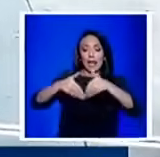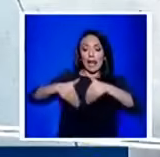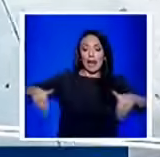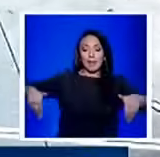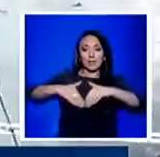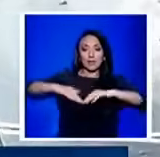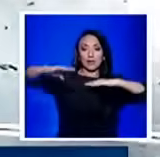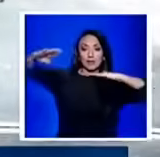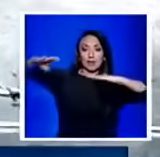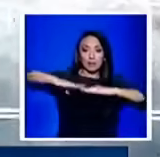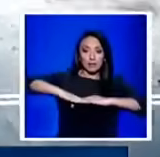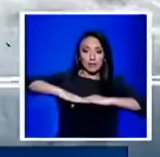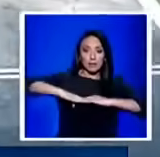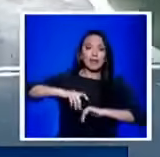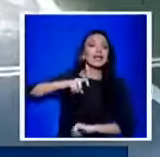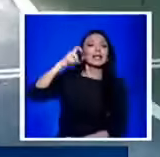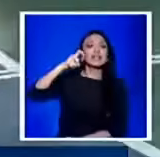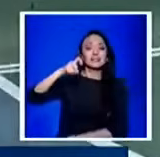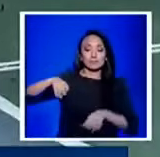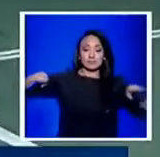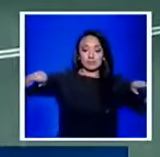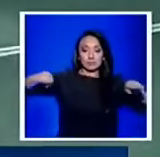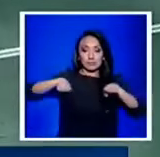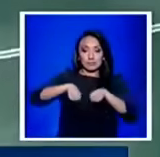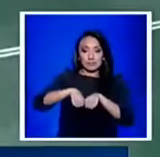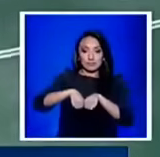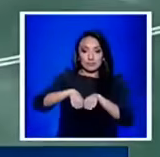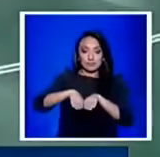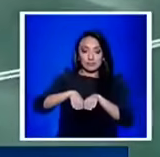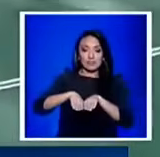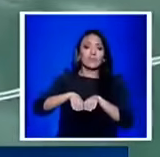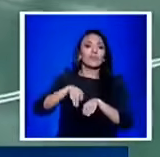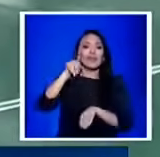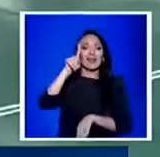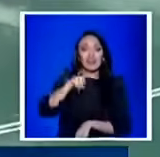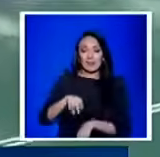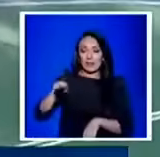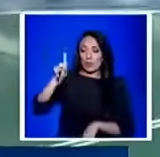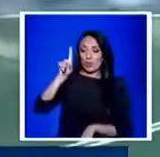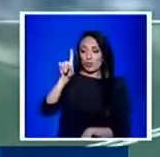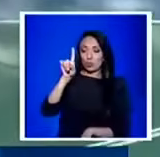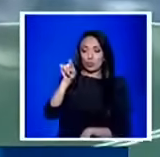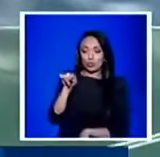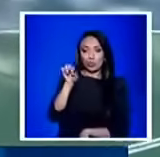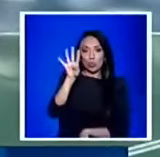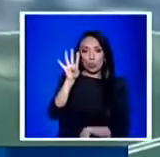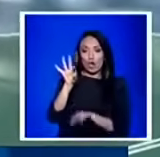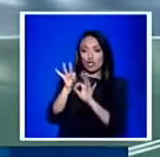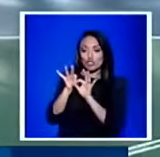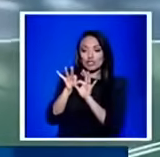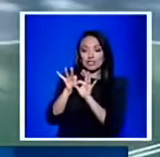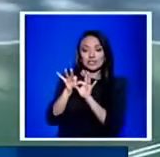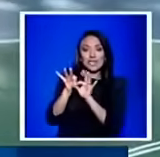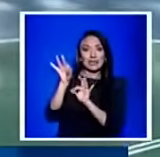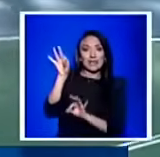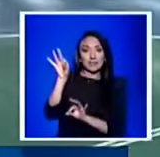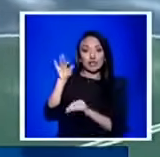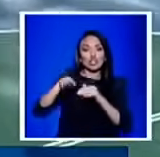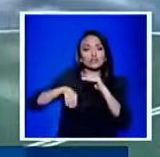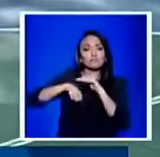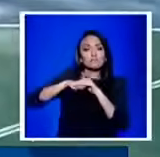cancha, hacia uno de los extremos, tendría que tener una inclinación de 1.4 centímetros,